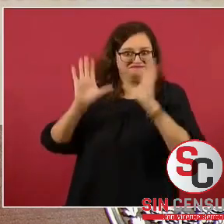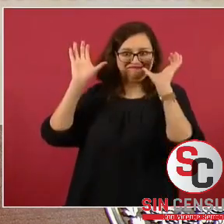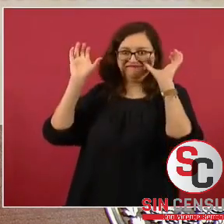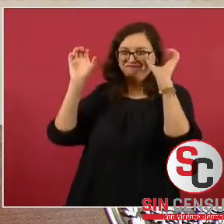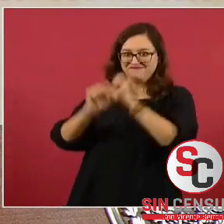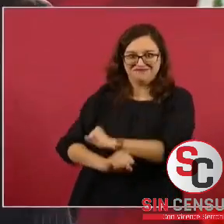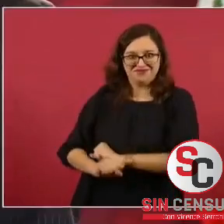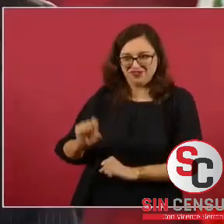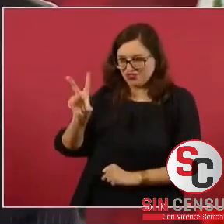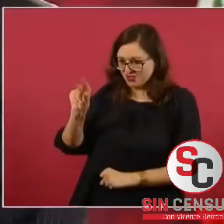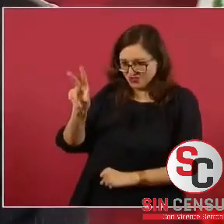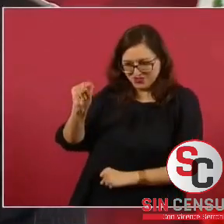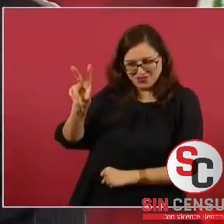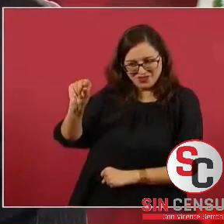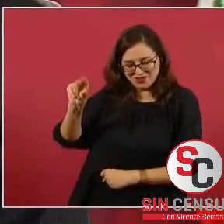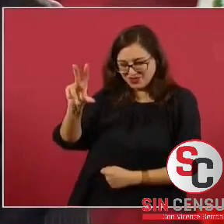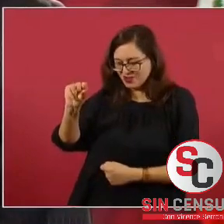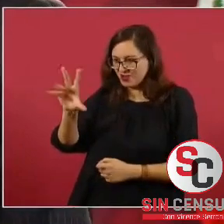dejar